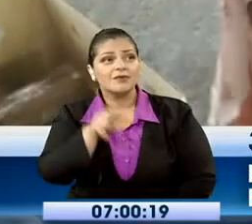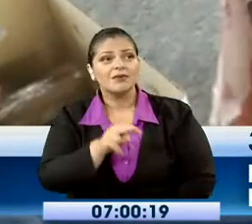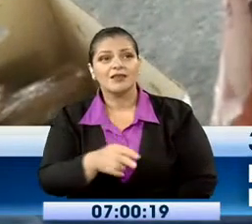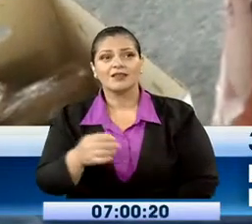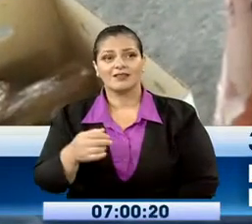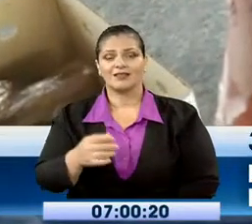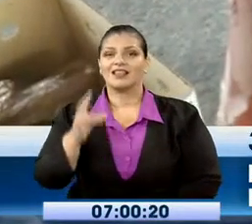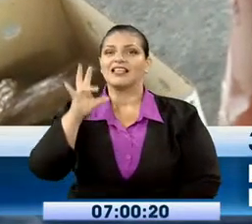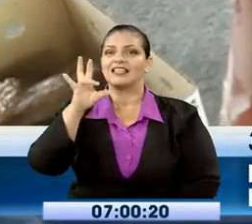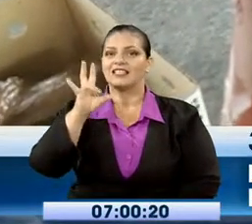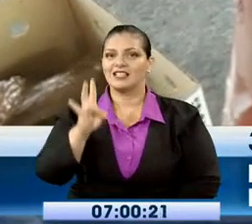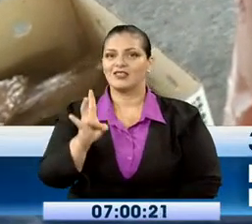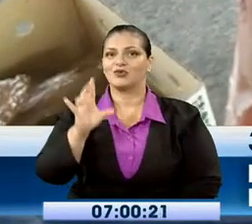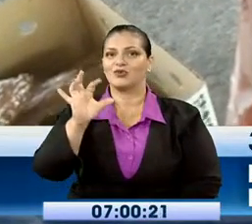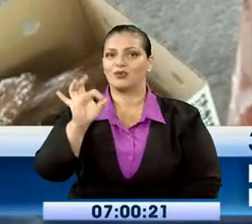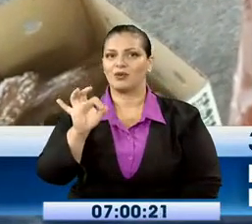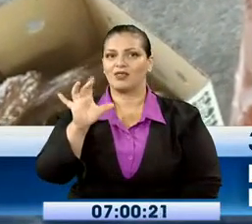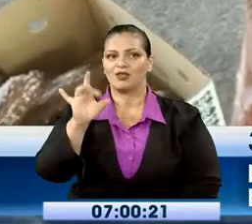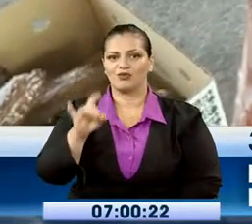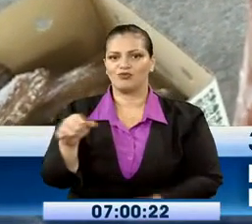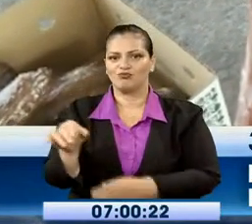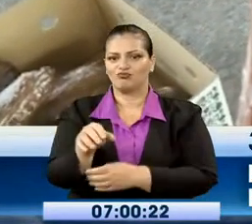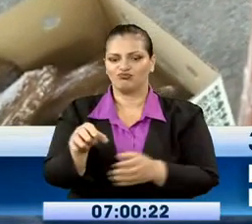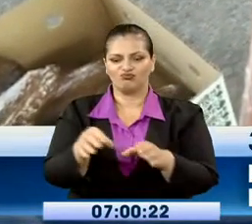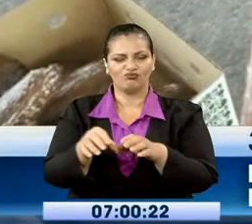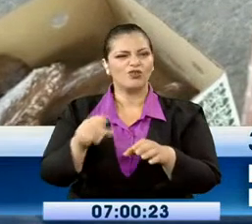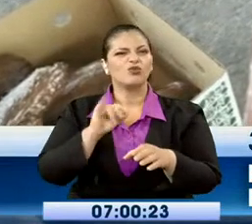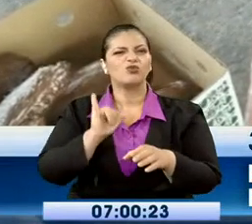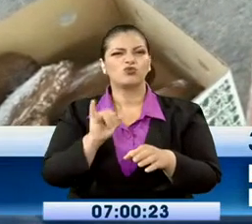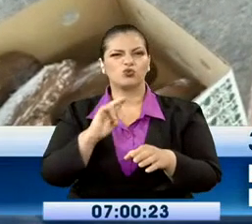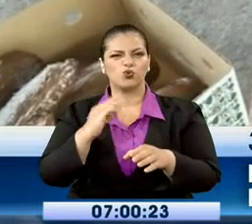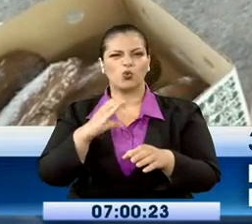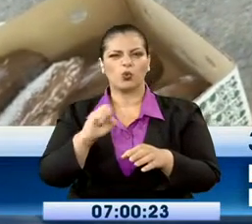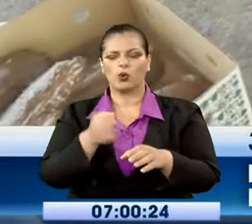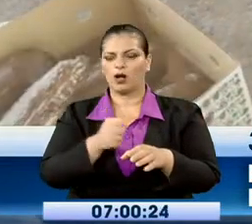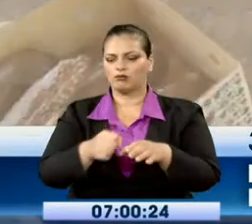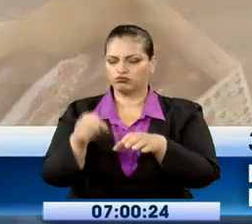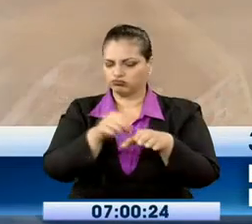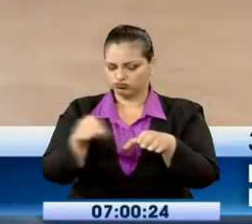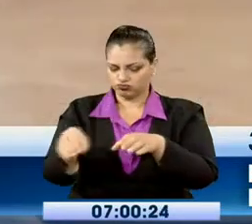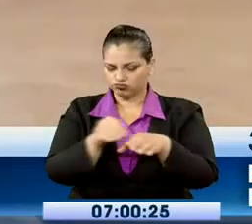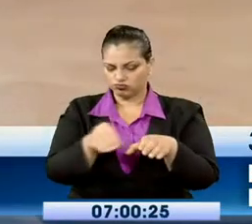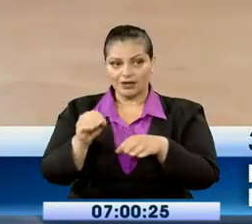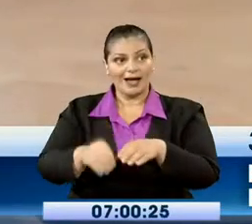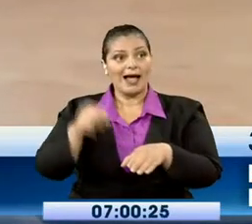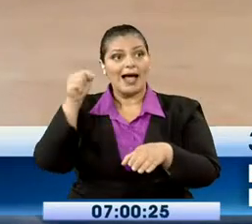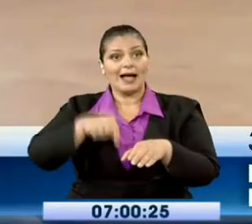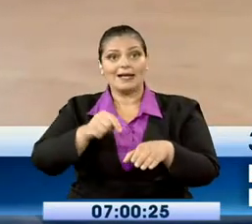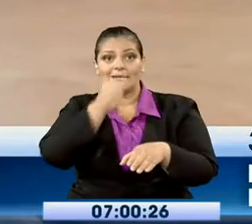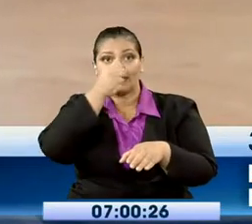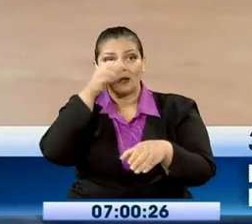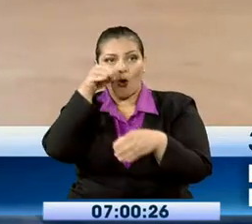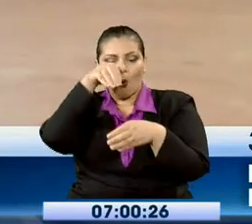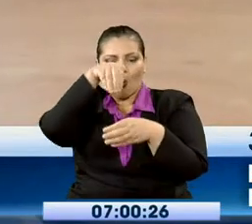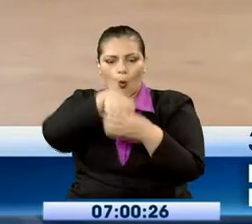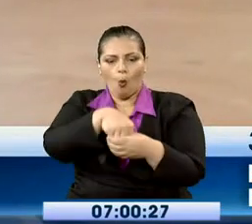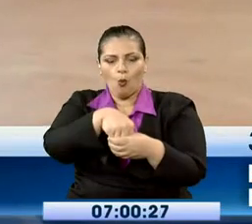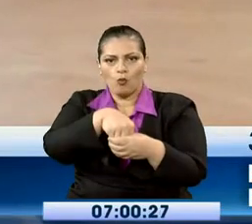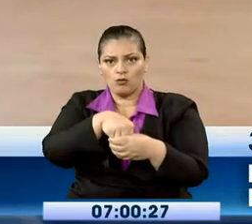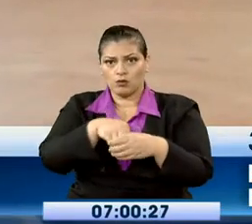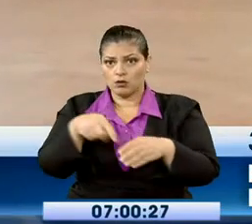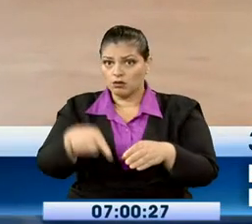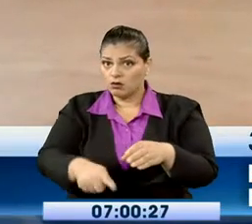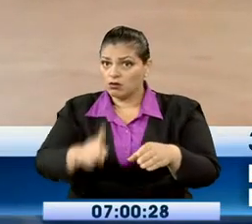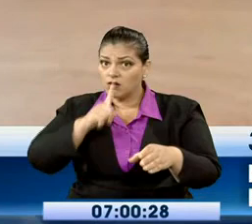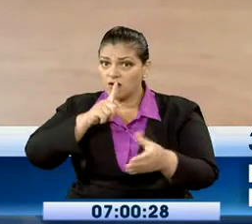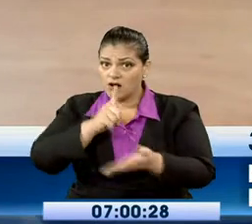yucas sintéticas que se encontraban encartonadas y listas para ser exportadas desde el puerto de Guayaquil a España.